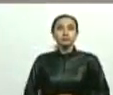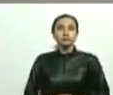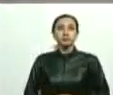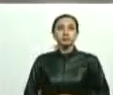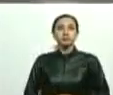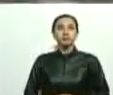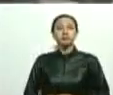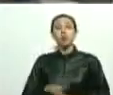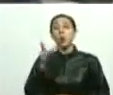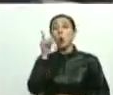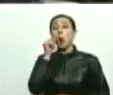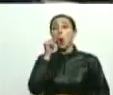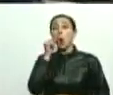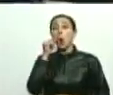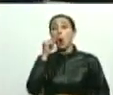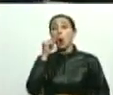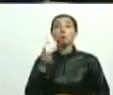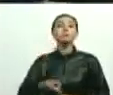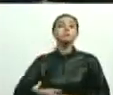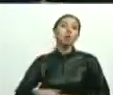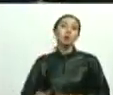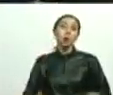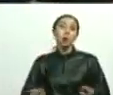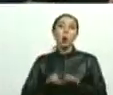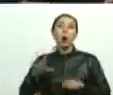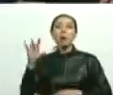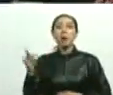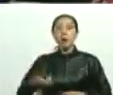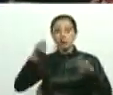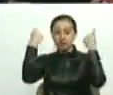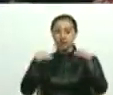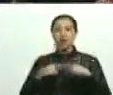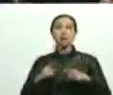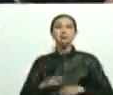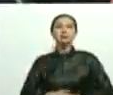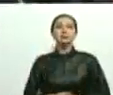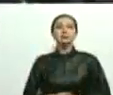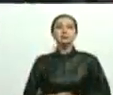Los hombres obtuvimos medalla de plata, pues. Algo es algo.